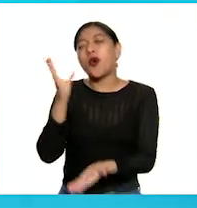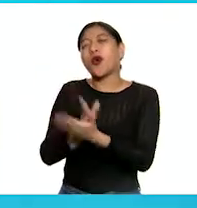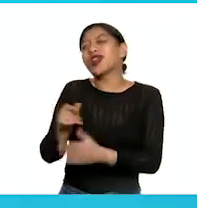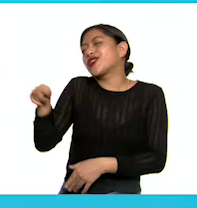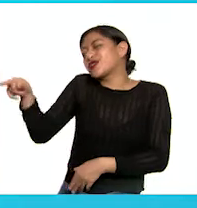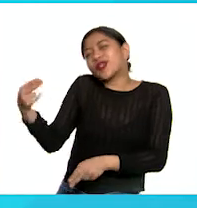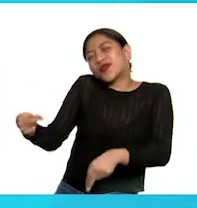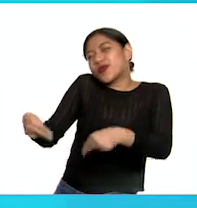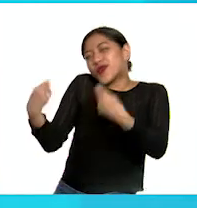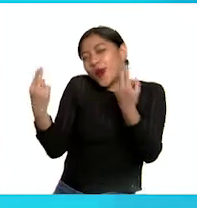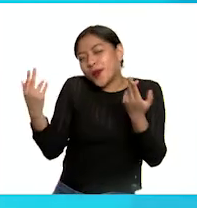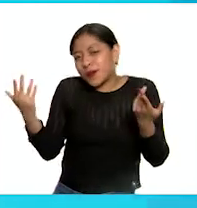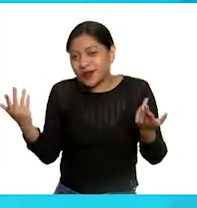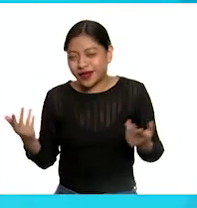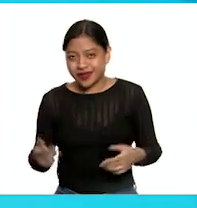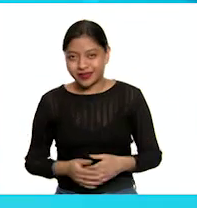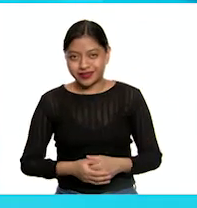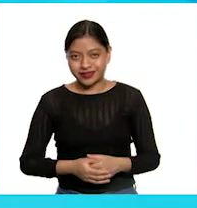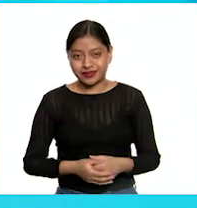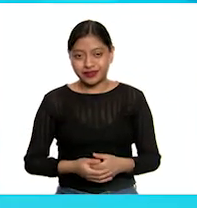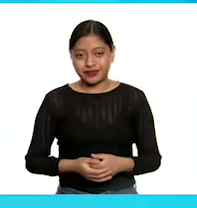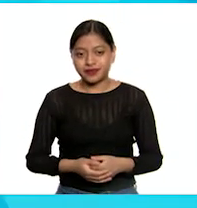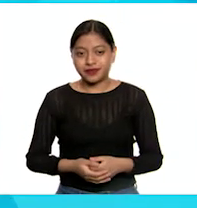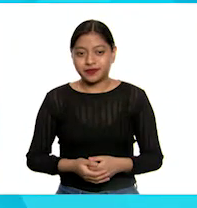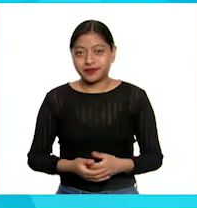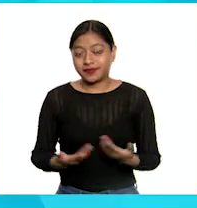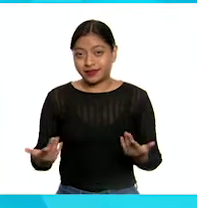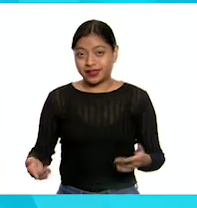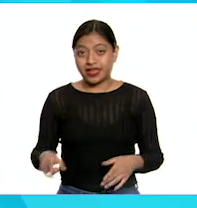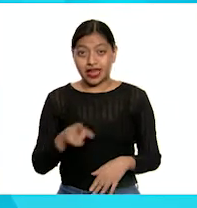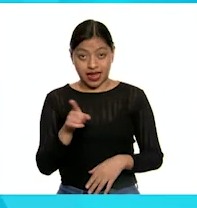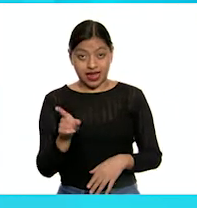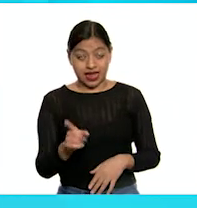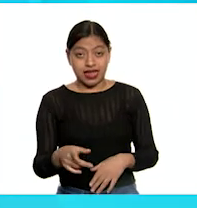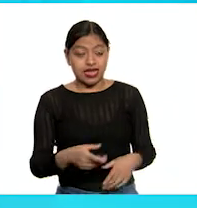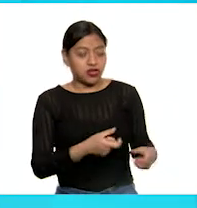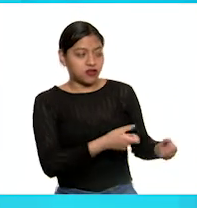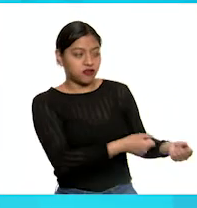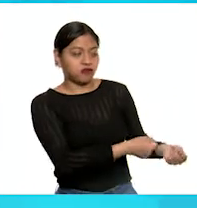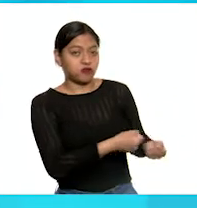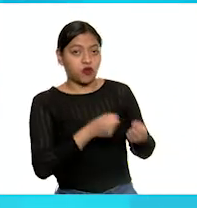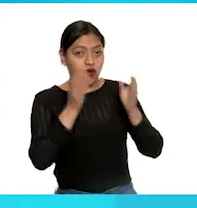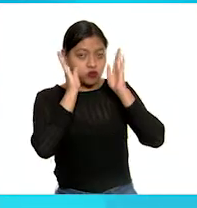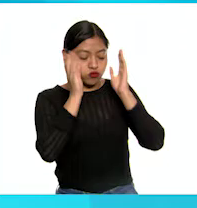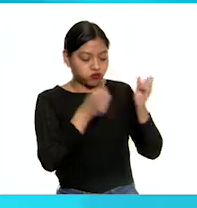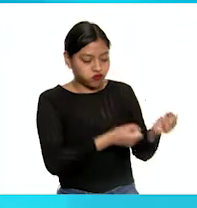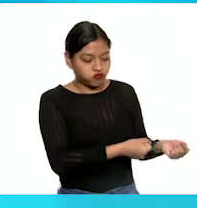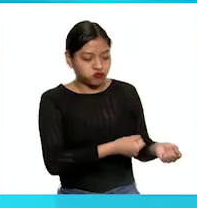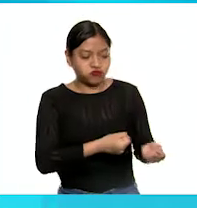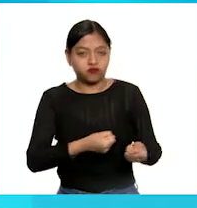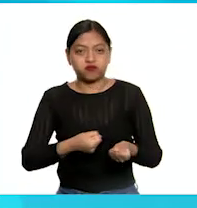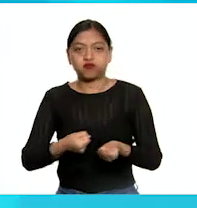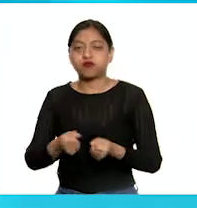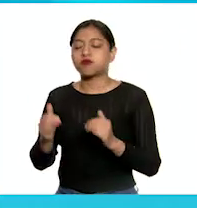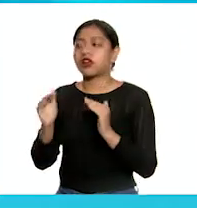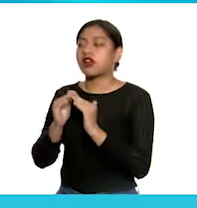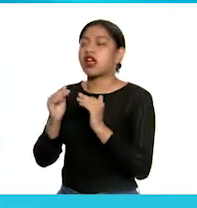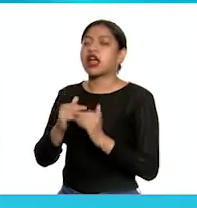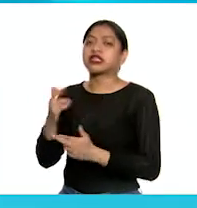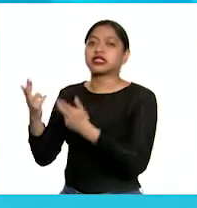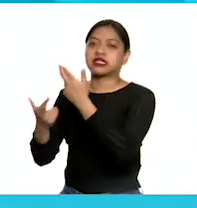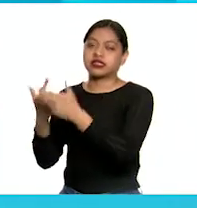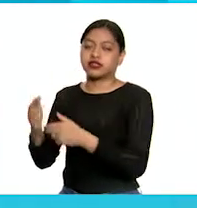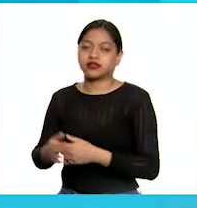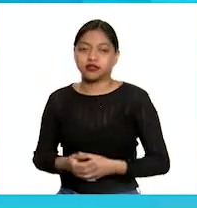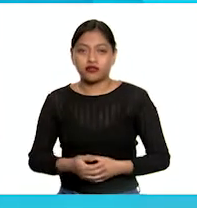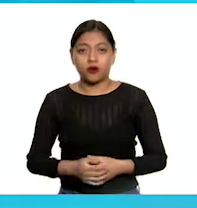jugarte una broma. Muy digno. Nasreddin tomó su burro y se preparó para regresar a su casa.